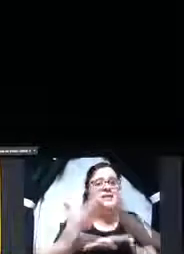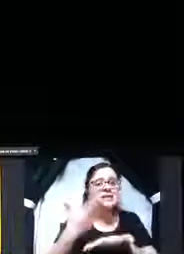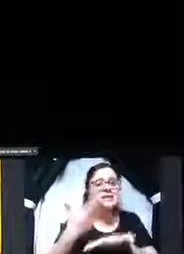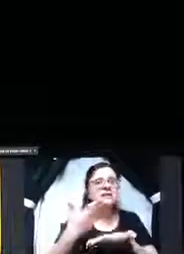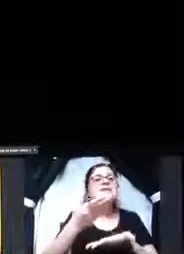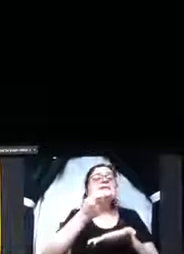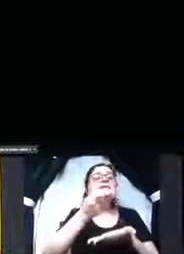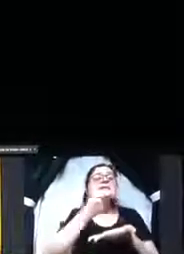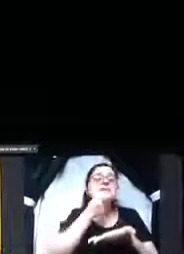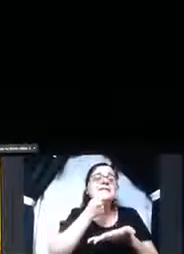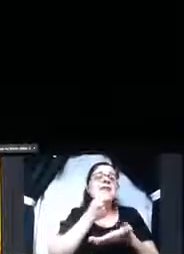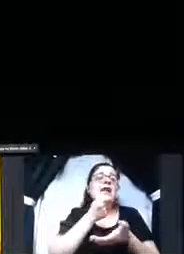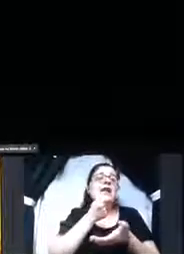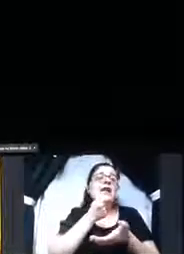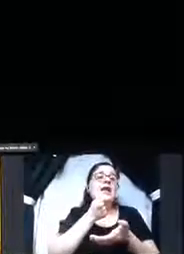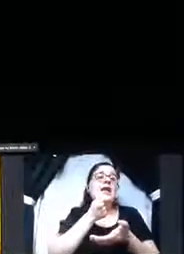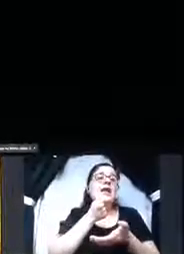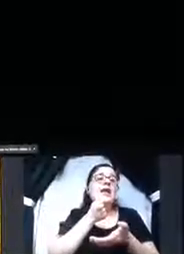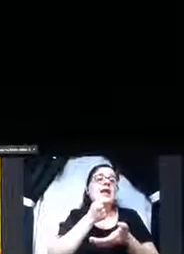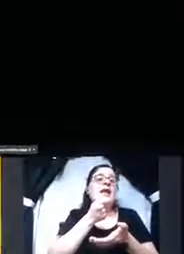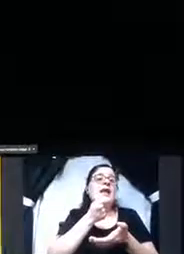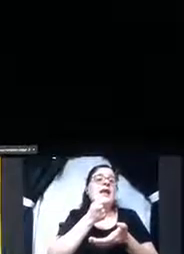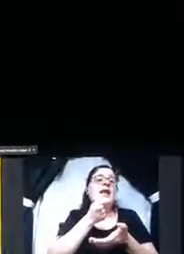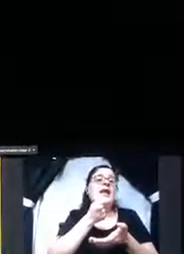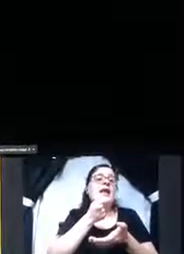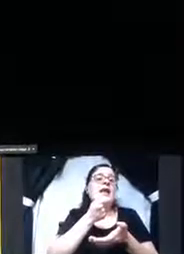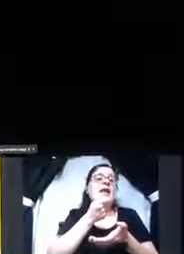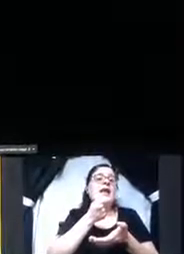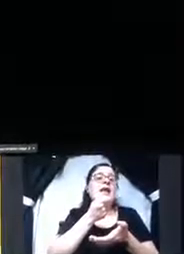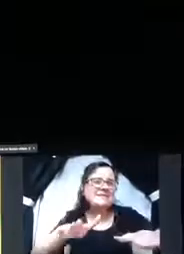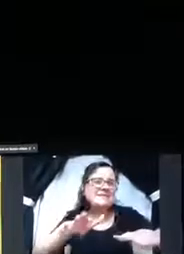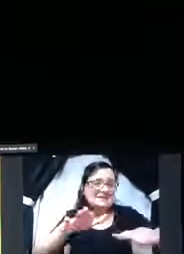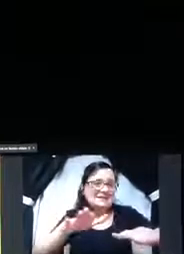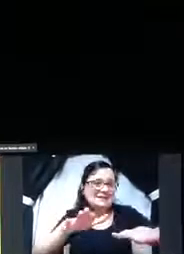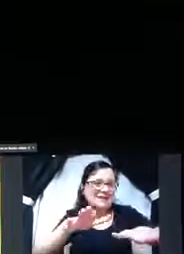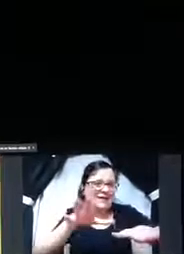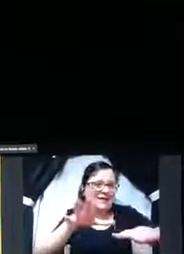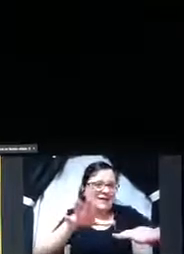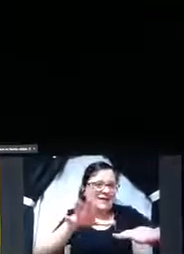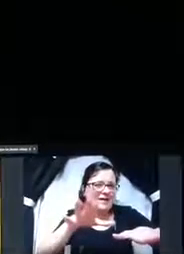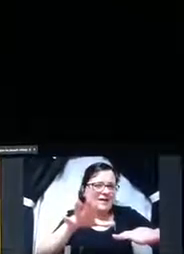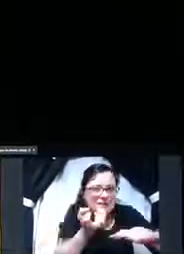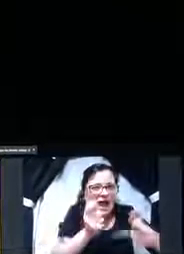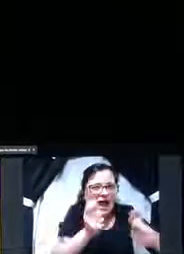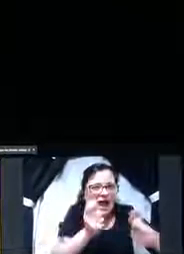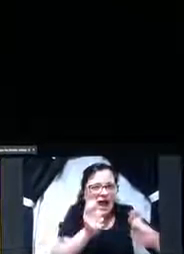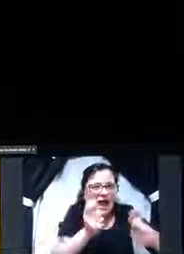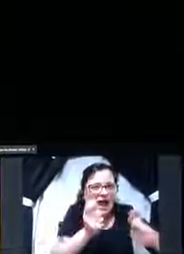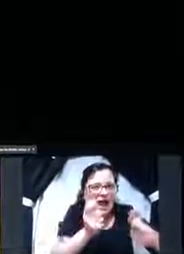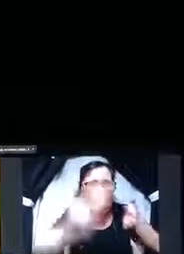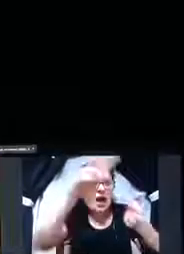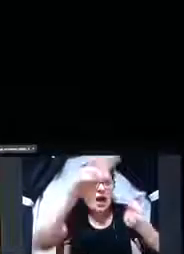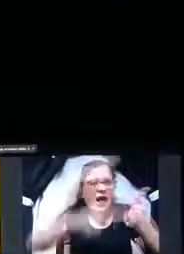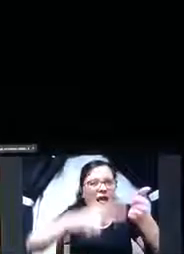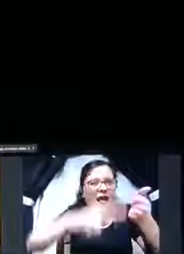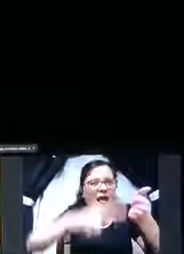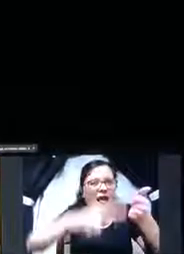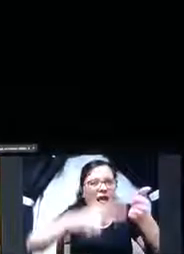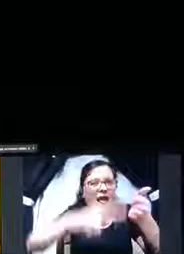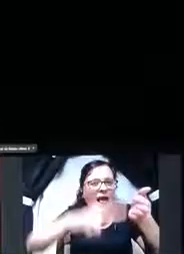que ustedes sepan que si bien los chicos adquieren la lectoescritura, tenemos que pensar en qué pasa con esa comprensión y